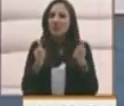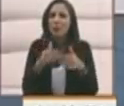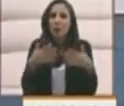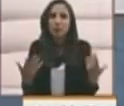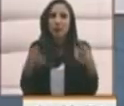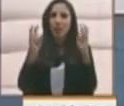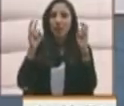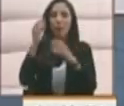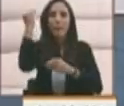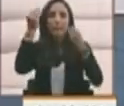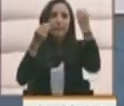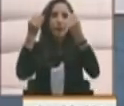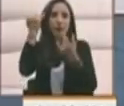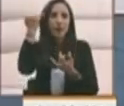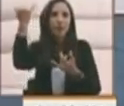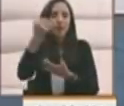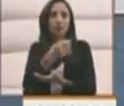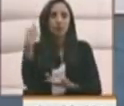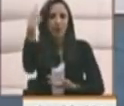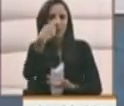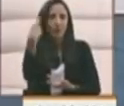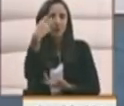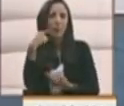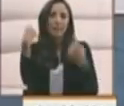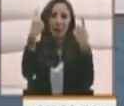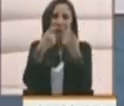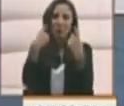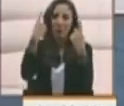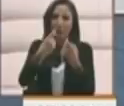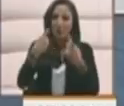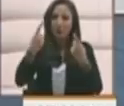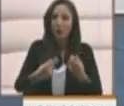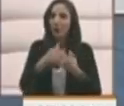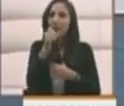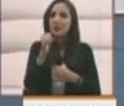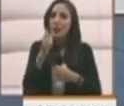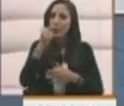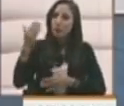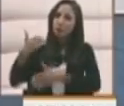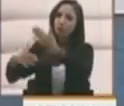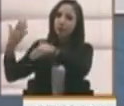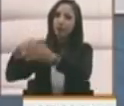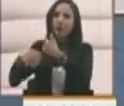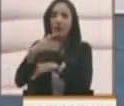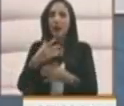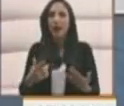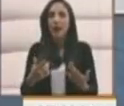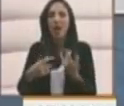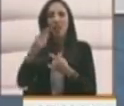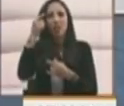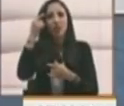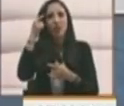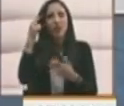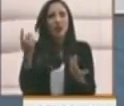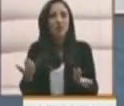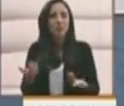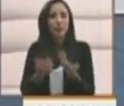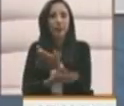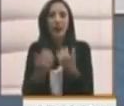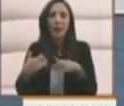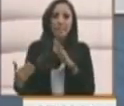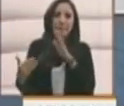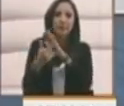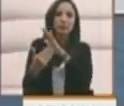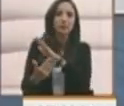una reflexión. Son muchas las preguntas que nos han hecho desde el sábado pasado, día del intento